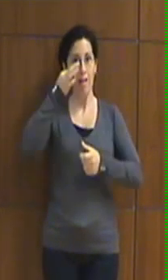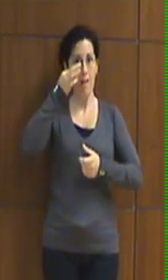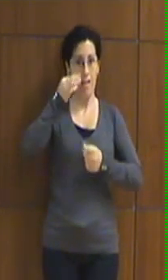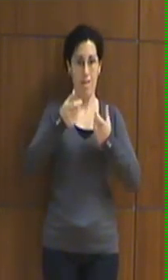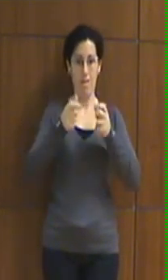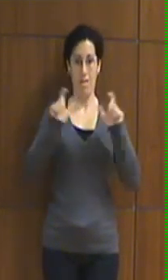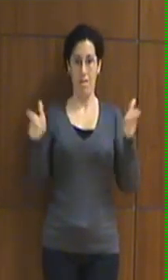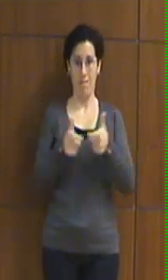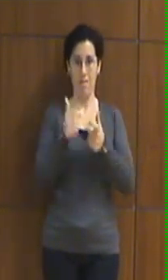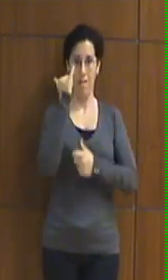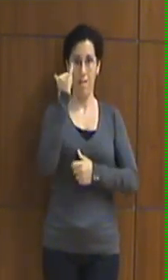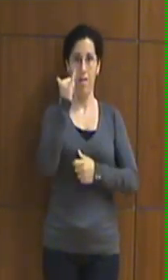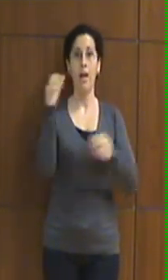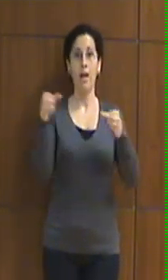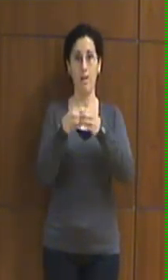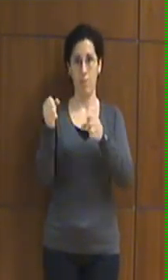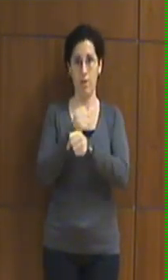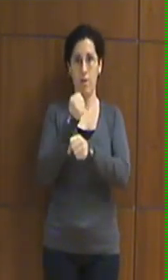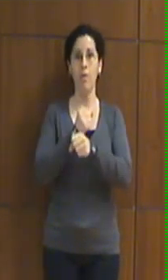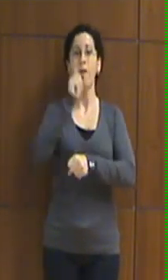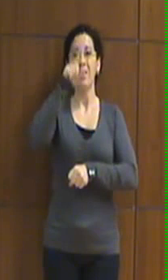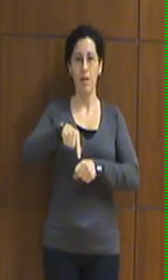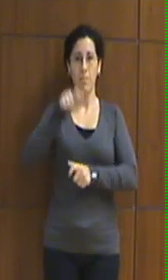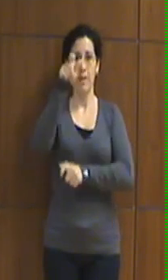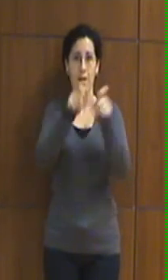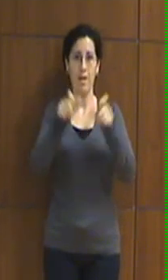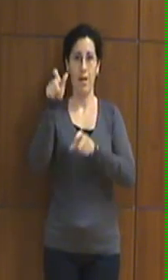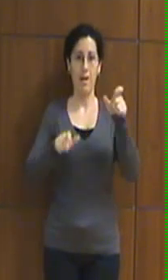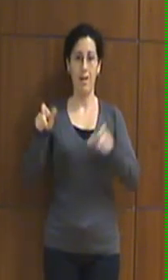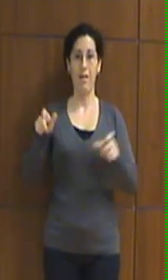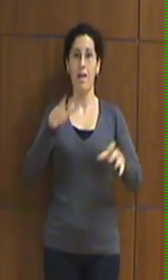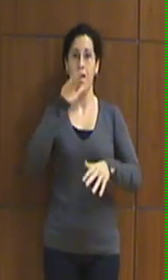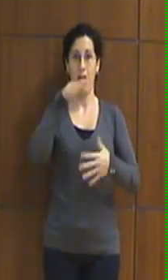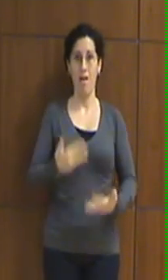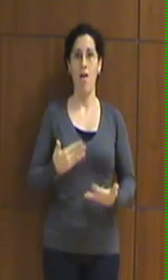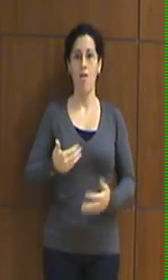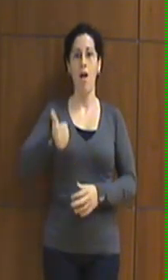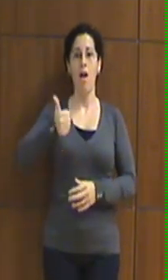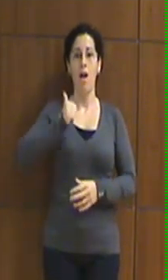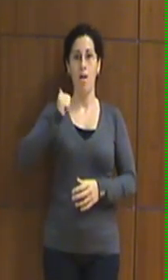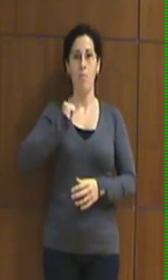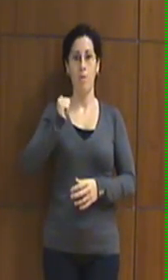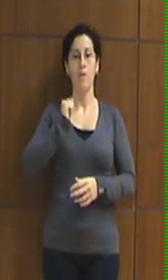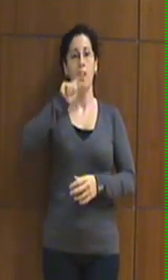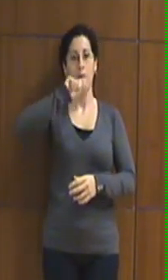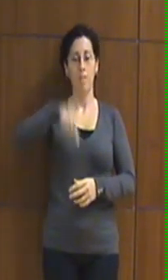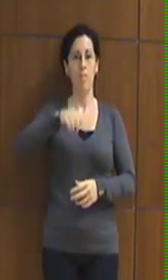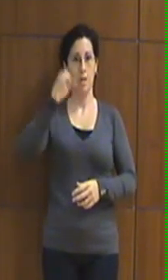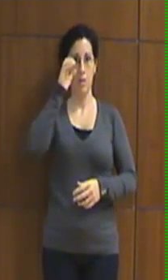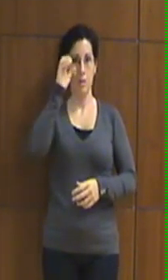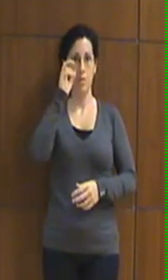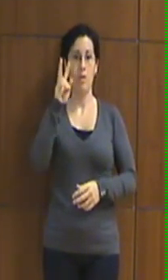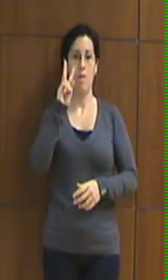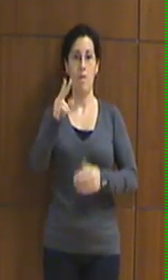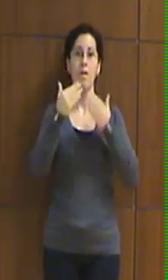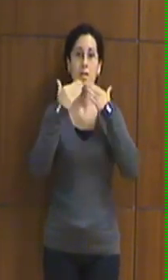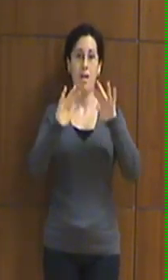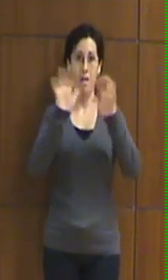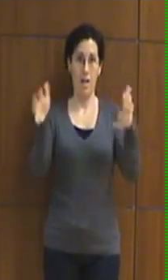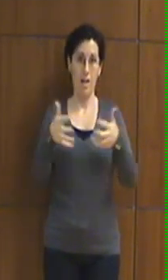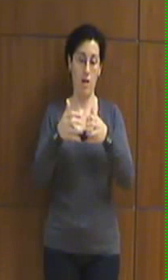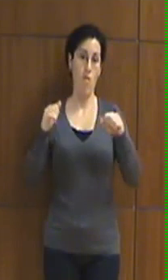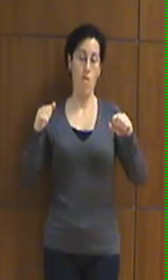trabajo y también a todos los que nos están siguiendo en esta ocasión, también por Internet y las